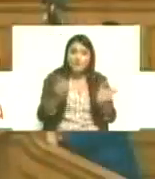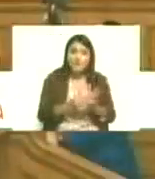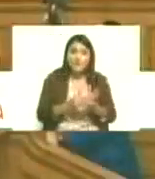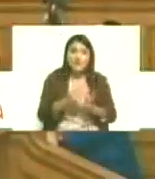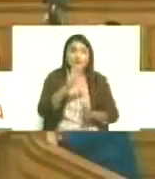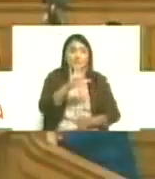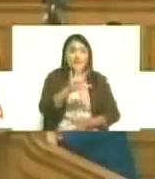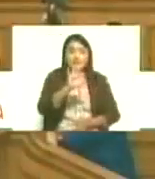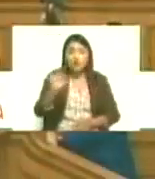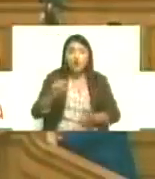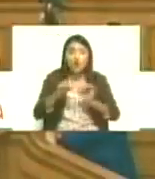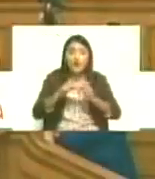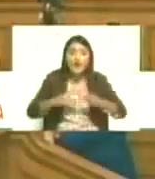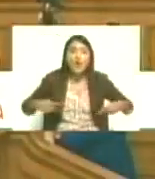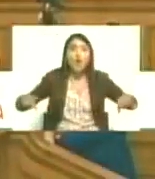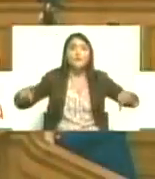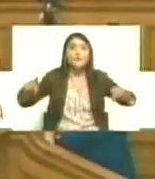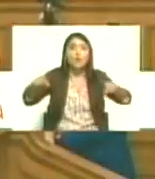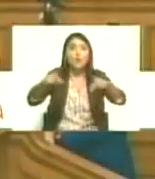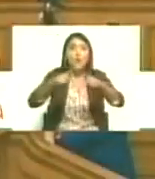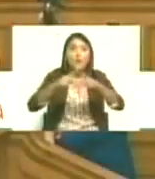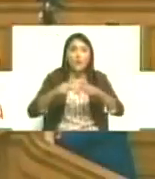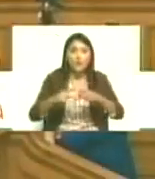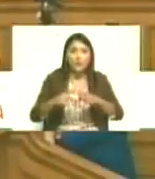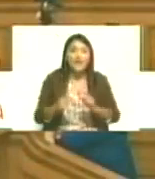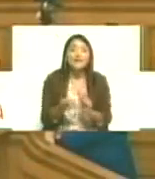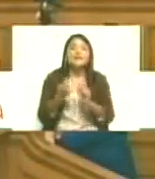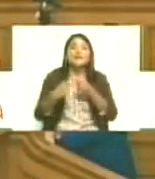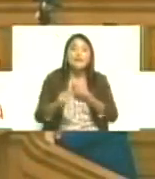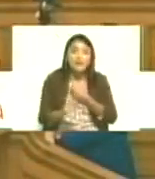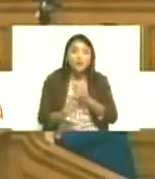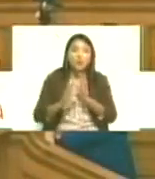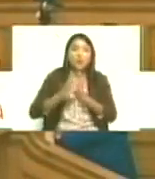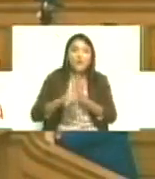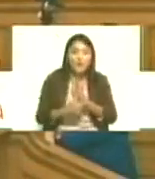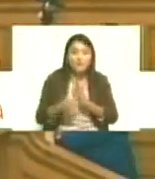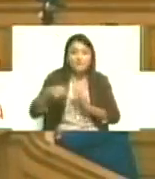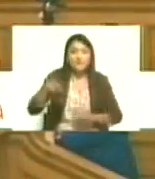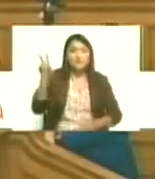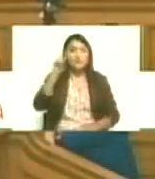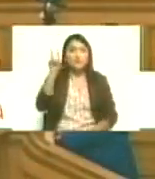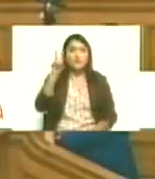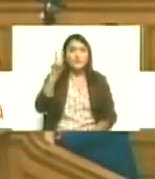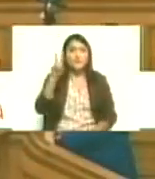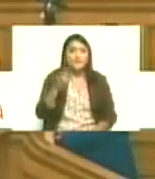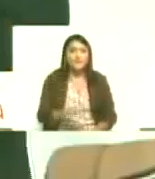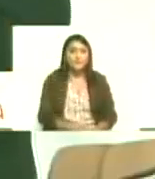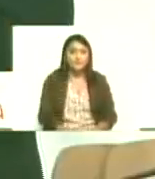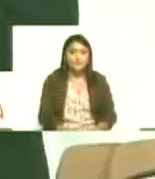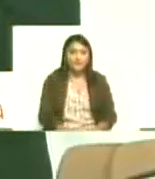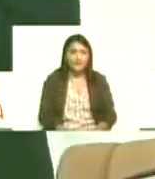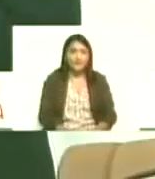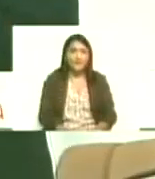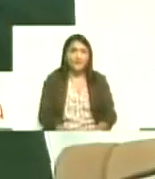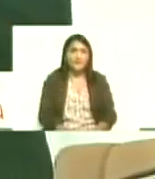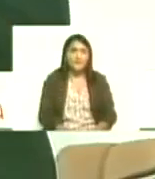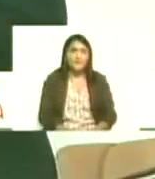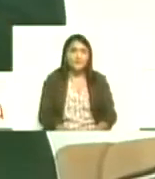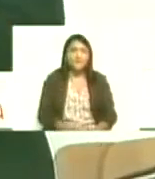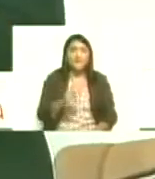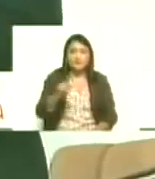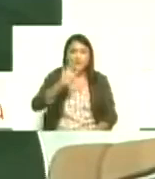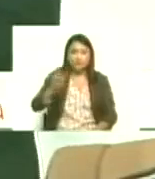159.500 kilómetros cuadrados intentaron serle arrebatados a Venezuela a través de ese laudo